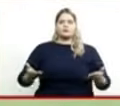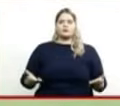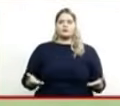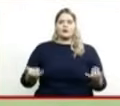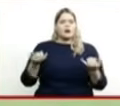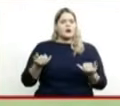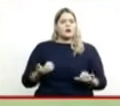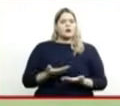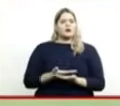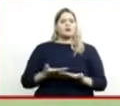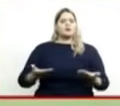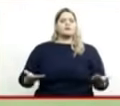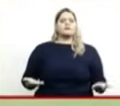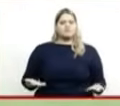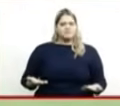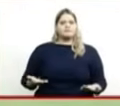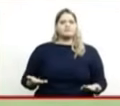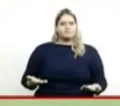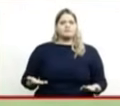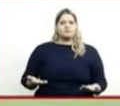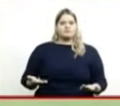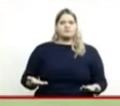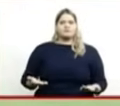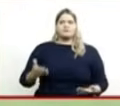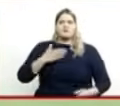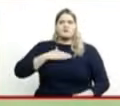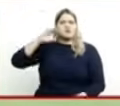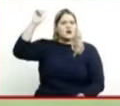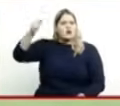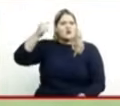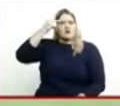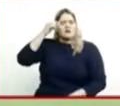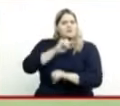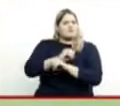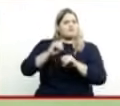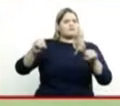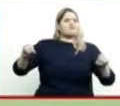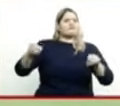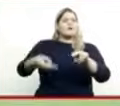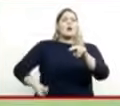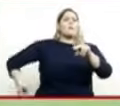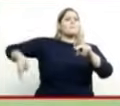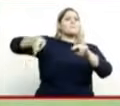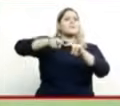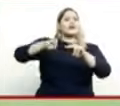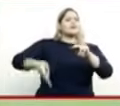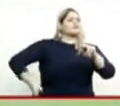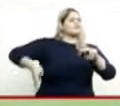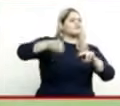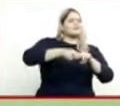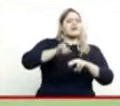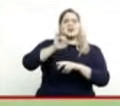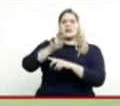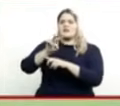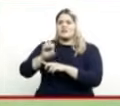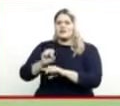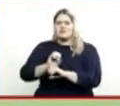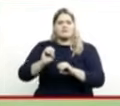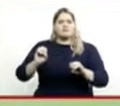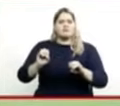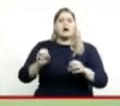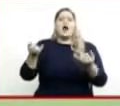Mi gobierno, sin aplicar un solo nuevo impuesto al pueblo, está pagando